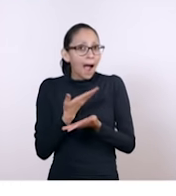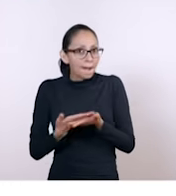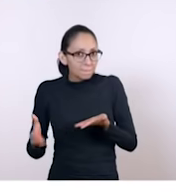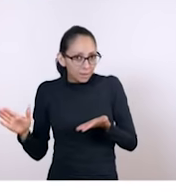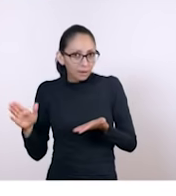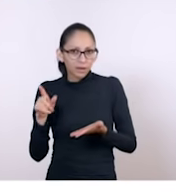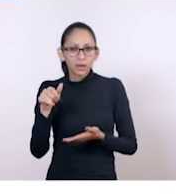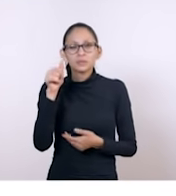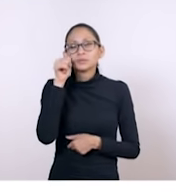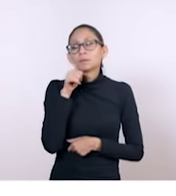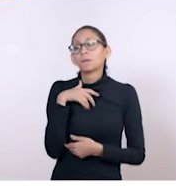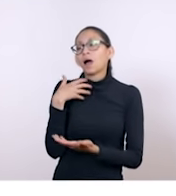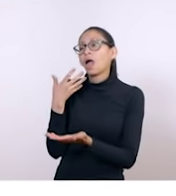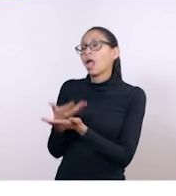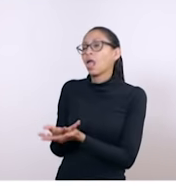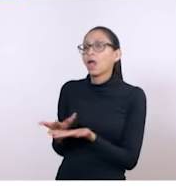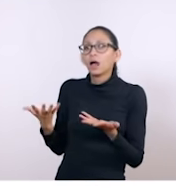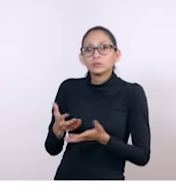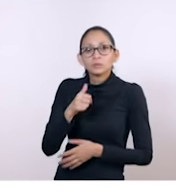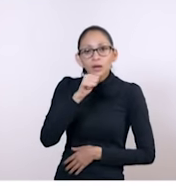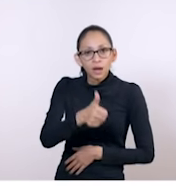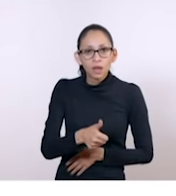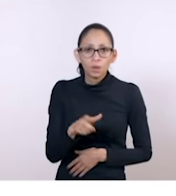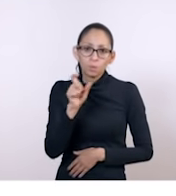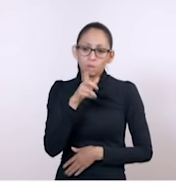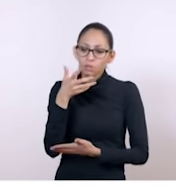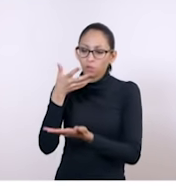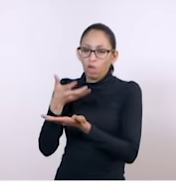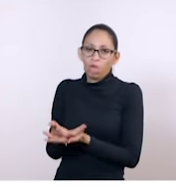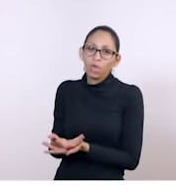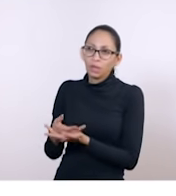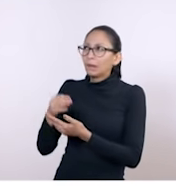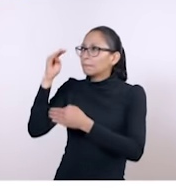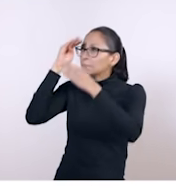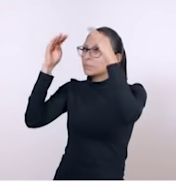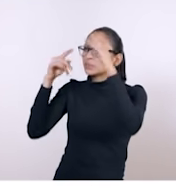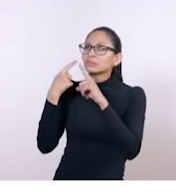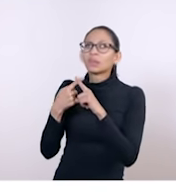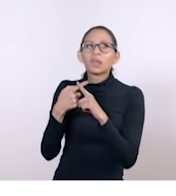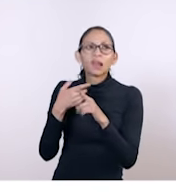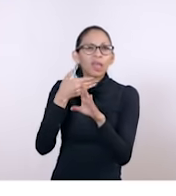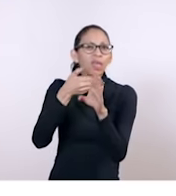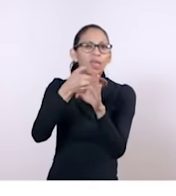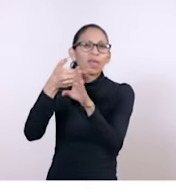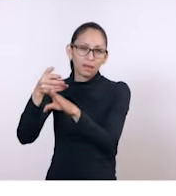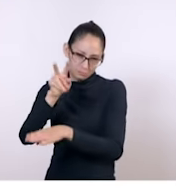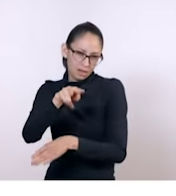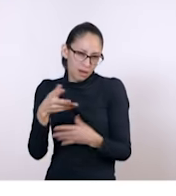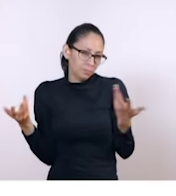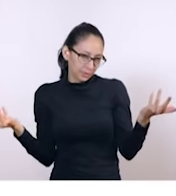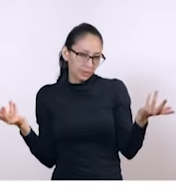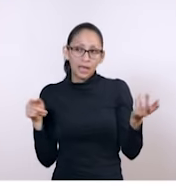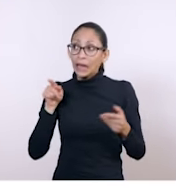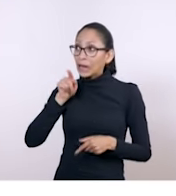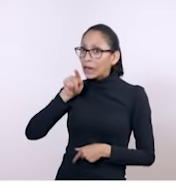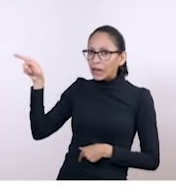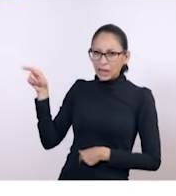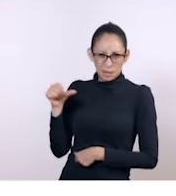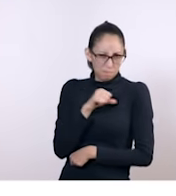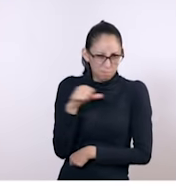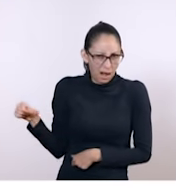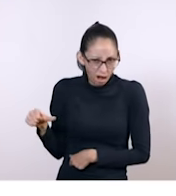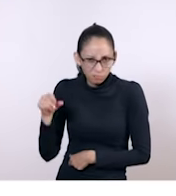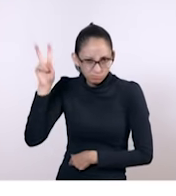se la pasaba echadote, sin hacer nada. Y pues claro, cuando no estás haciendo nada, nada más estás pensando a ver a quién molestas, la verdad. Así que este condenado mal hora,